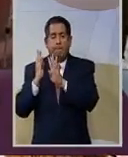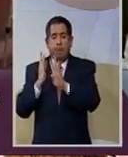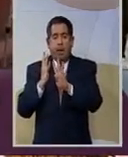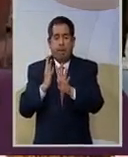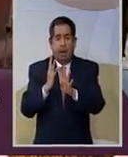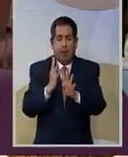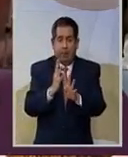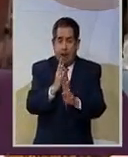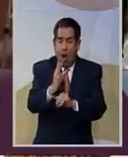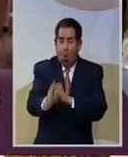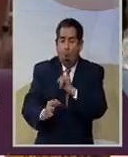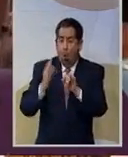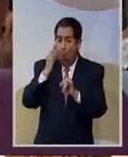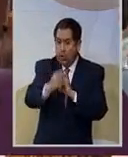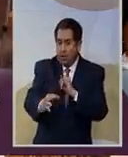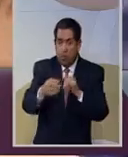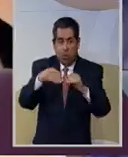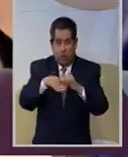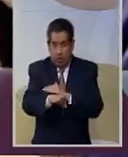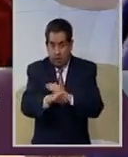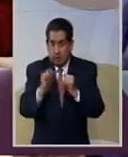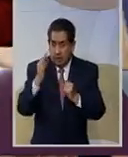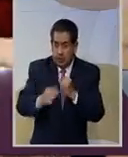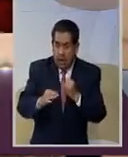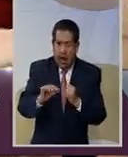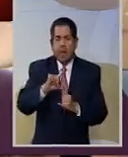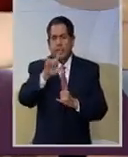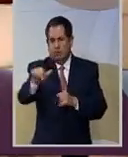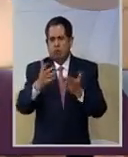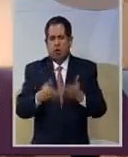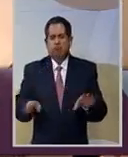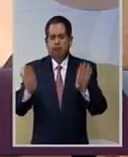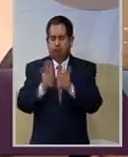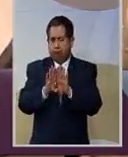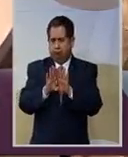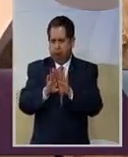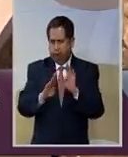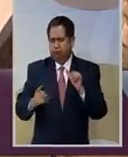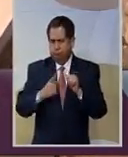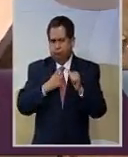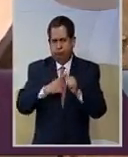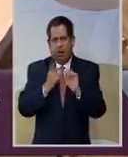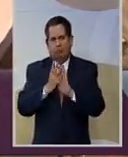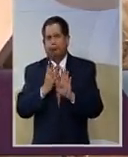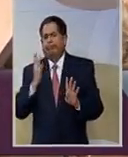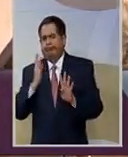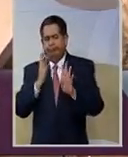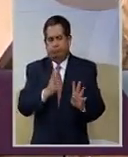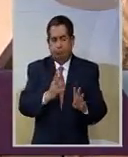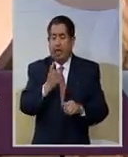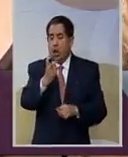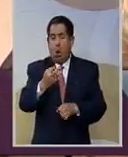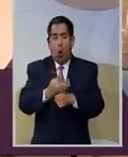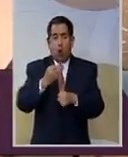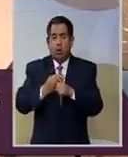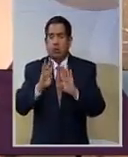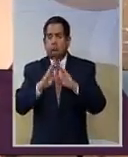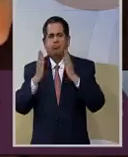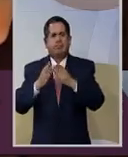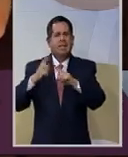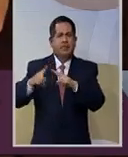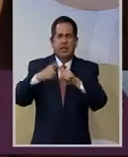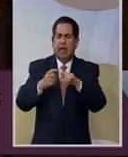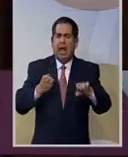la última, que se encontró formada a las 6 de la tarde. De esta manera, en estos momentos se están cerrando las casillas en